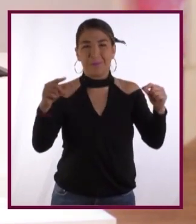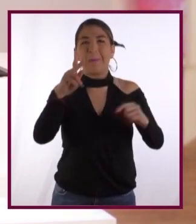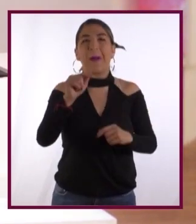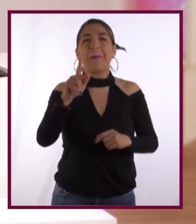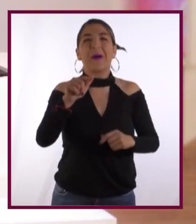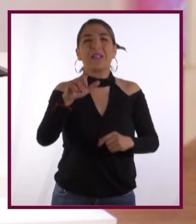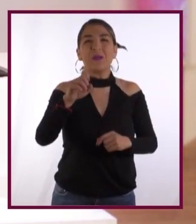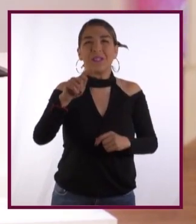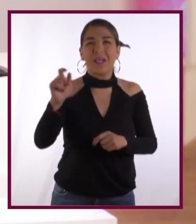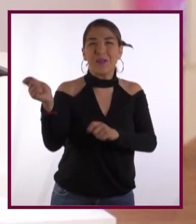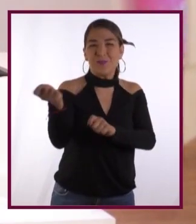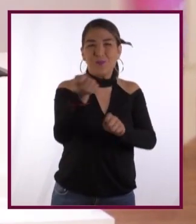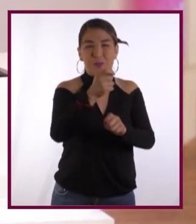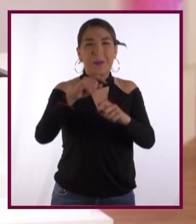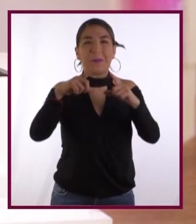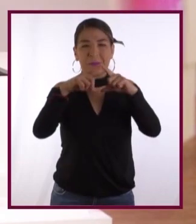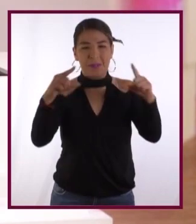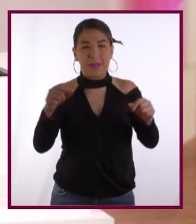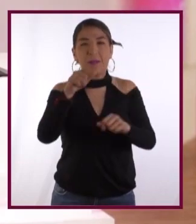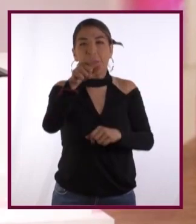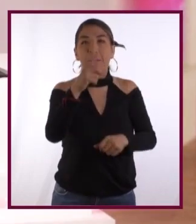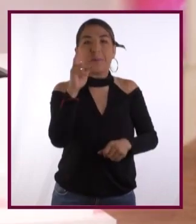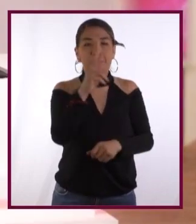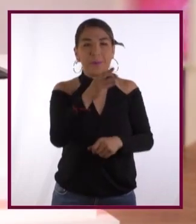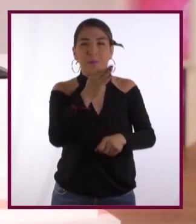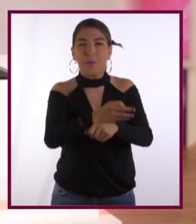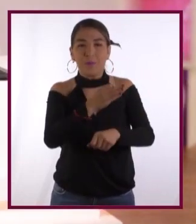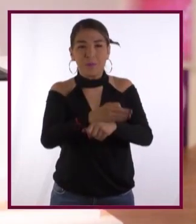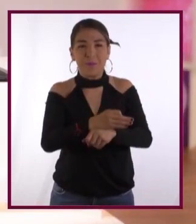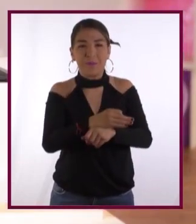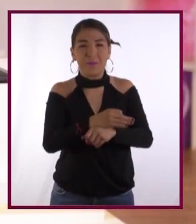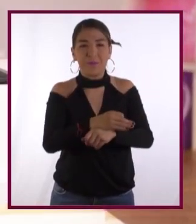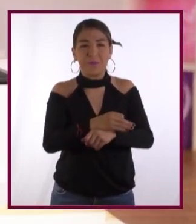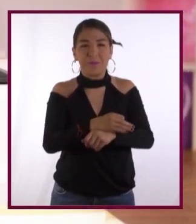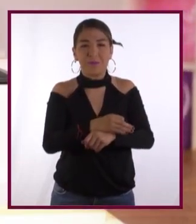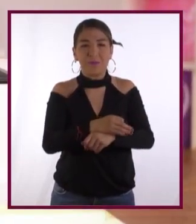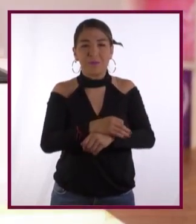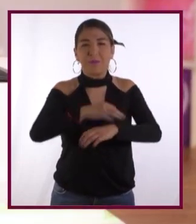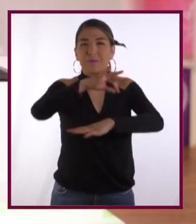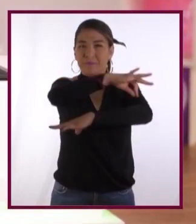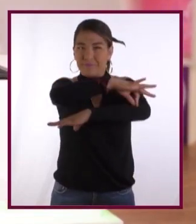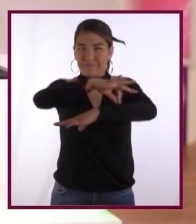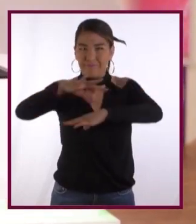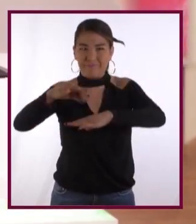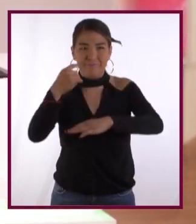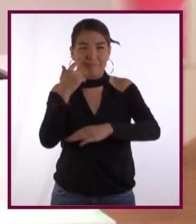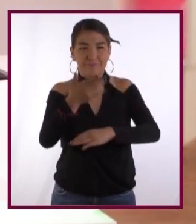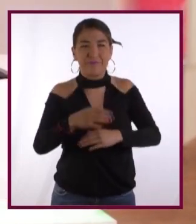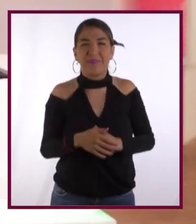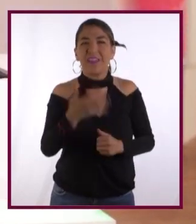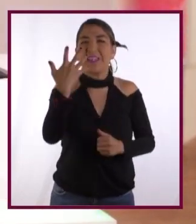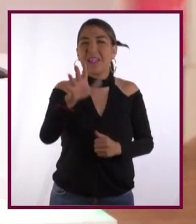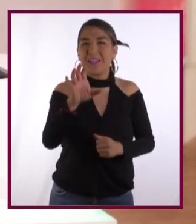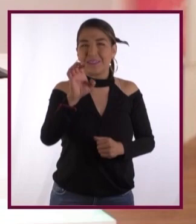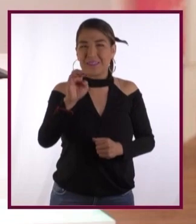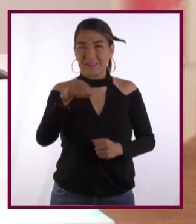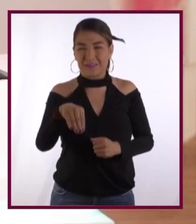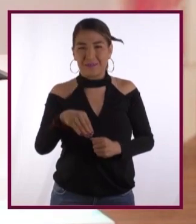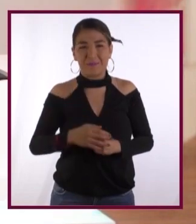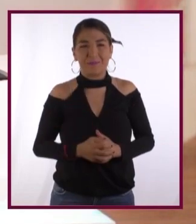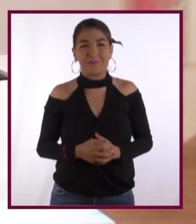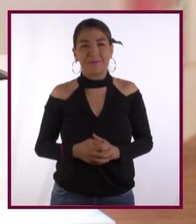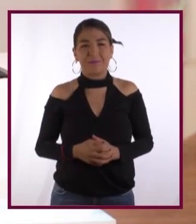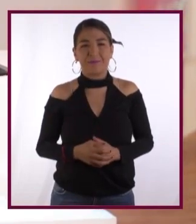papalote. Para comenzar, vamos a marcar una línea sobre nuestra hoja de papel o de cartón, de unos